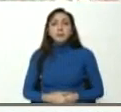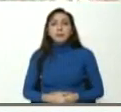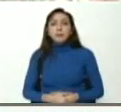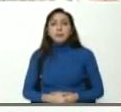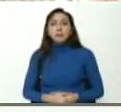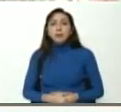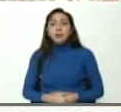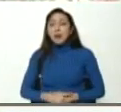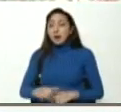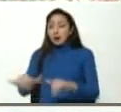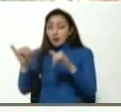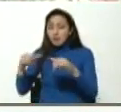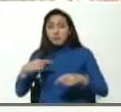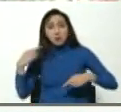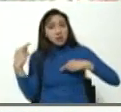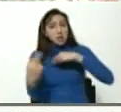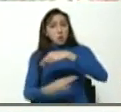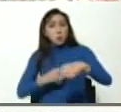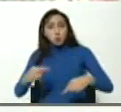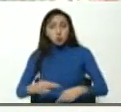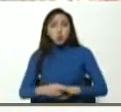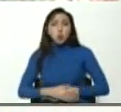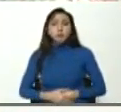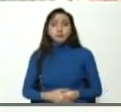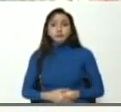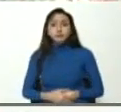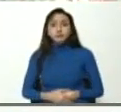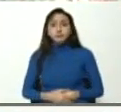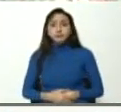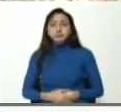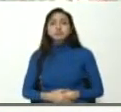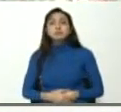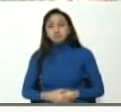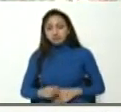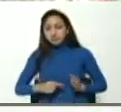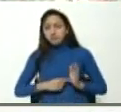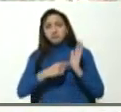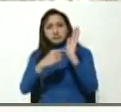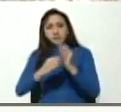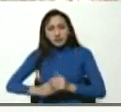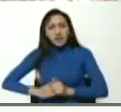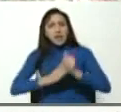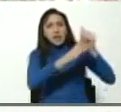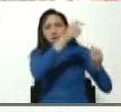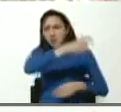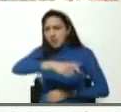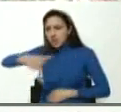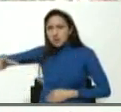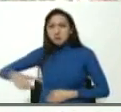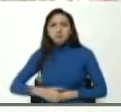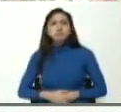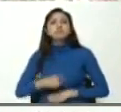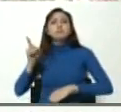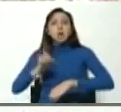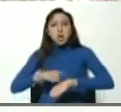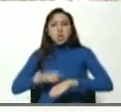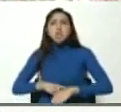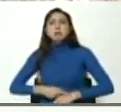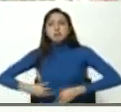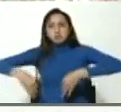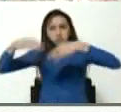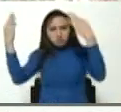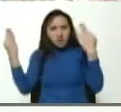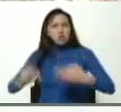y que la misma revolución ha parido sus líderes para los momentos decisivos